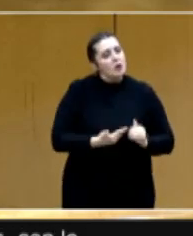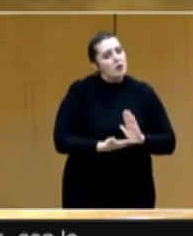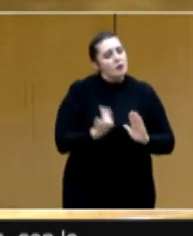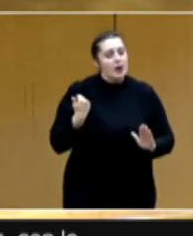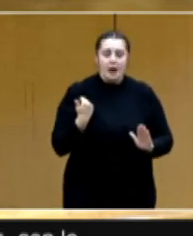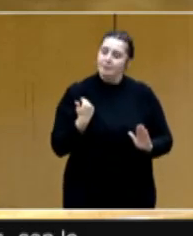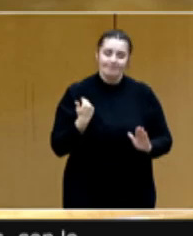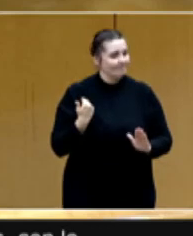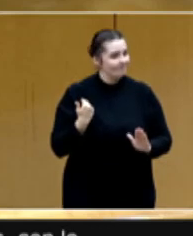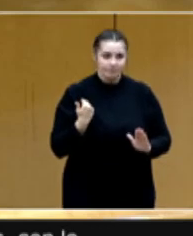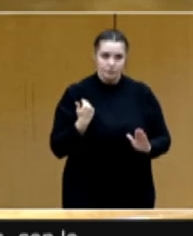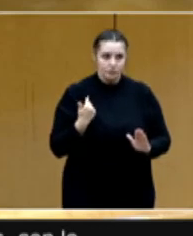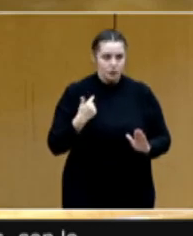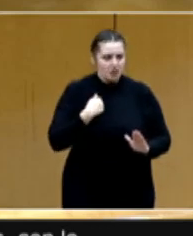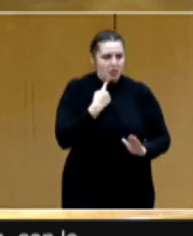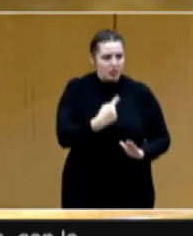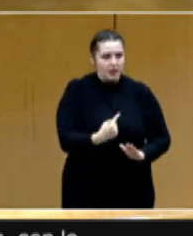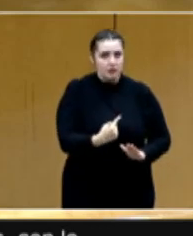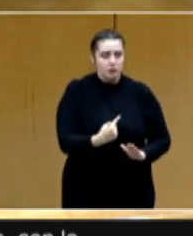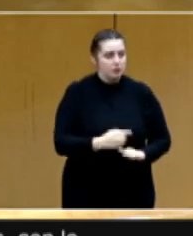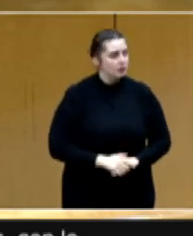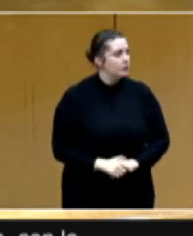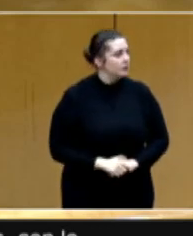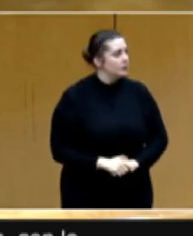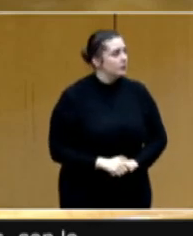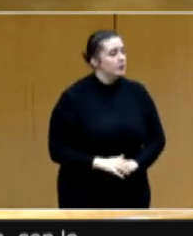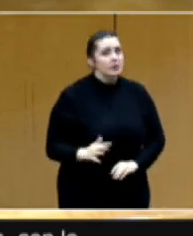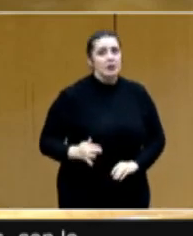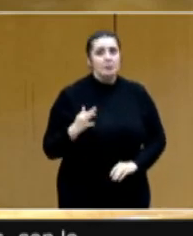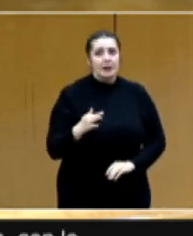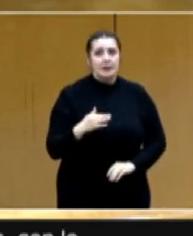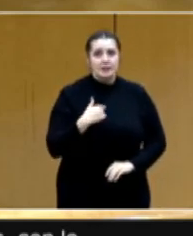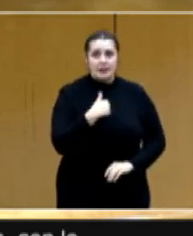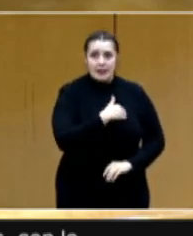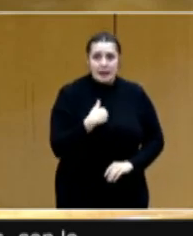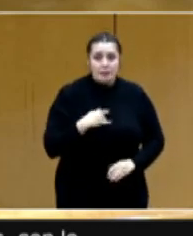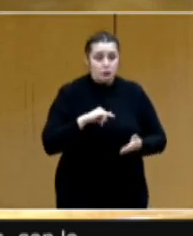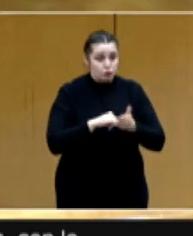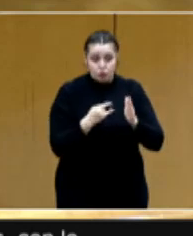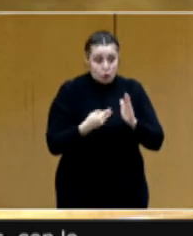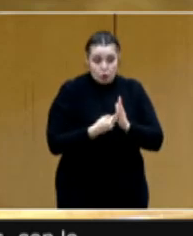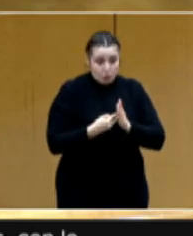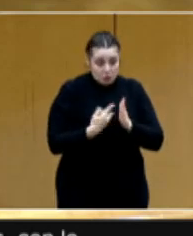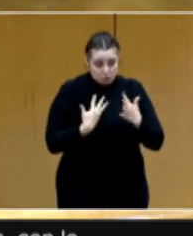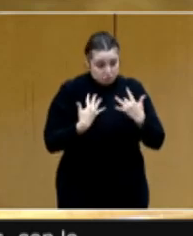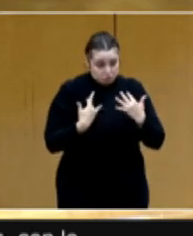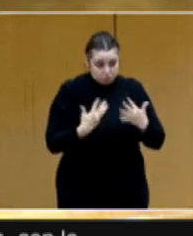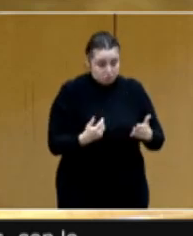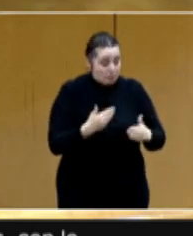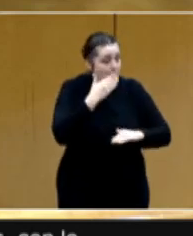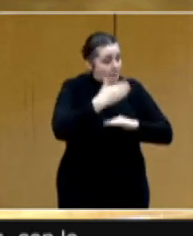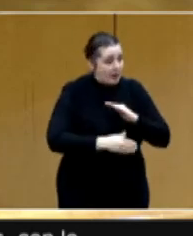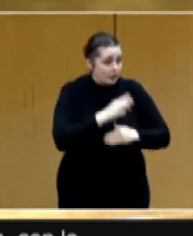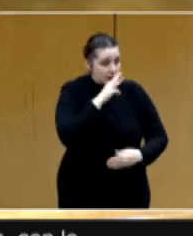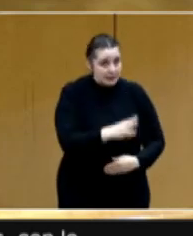que ante ante el que nos encontramos y que queremos resolver en ese en ese plazo y por